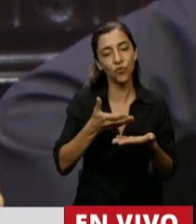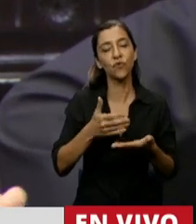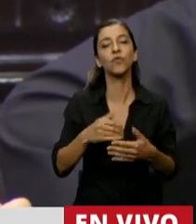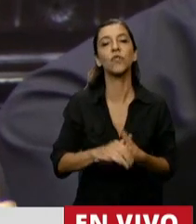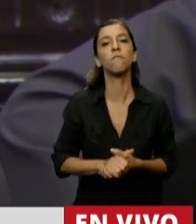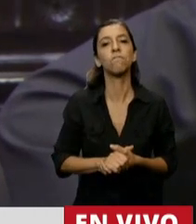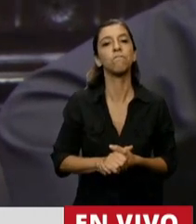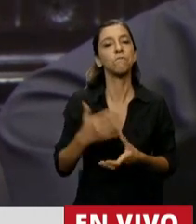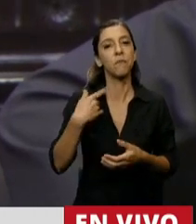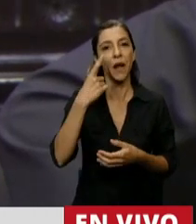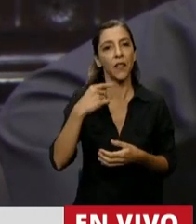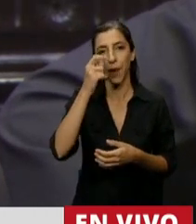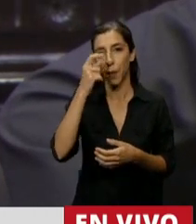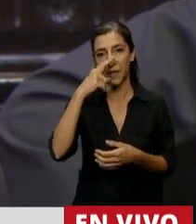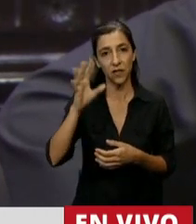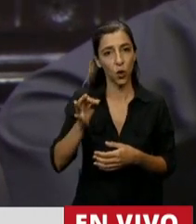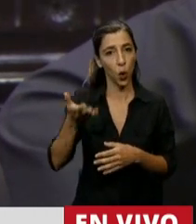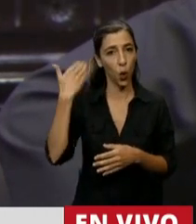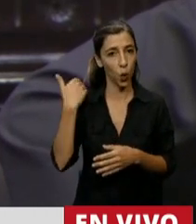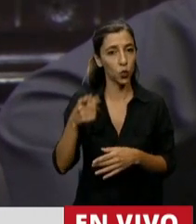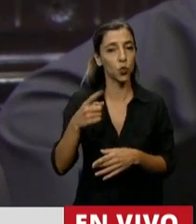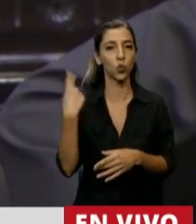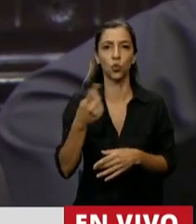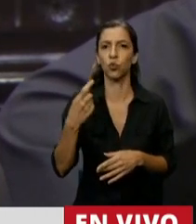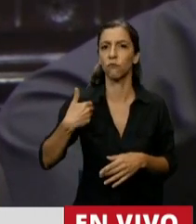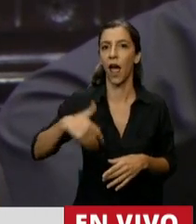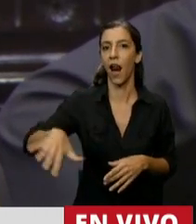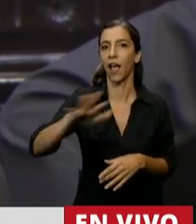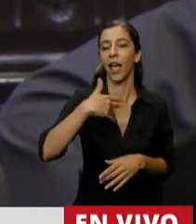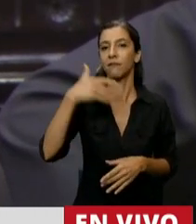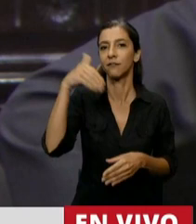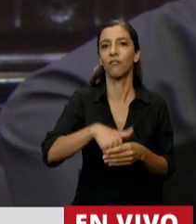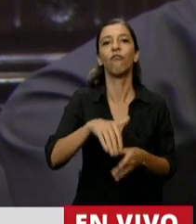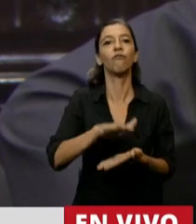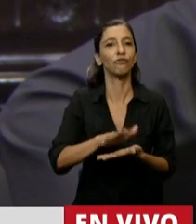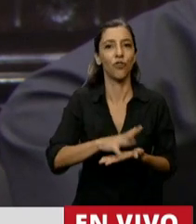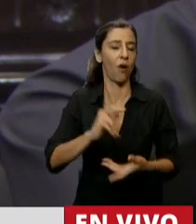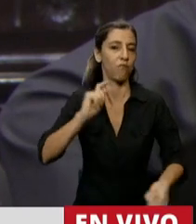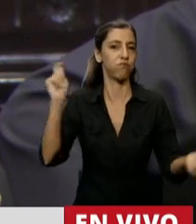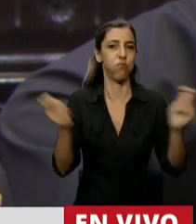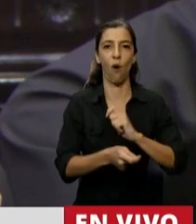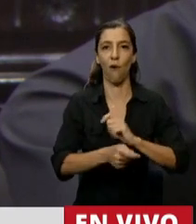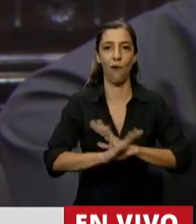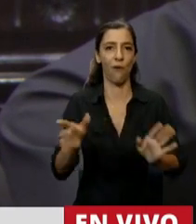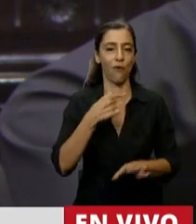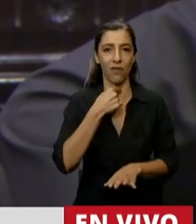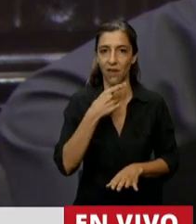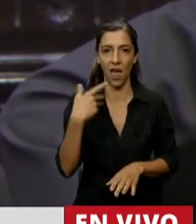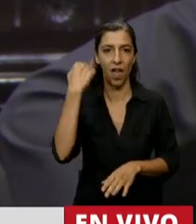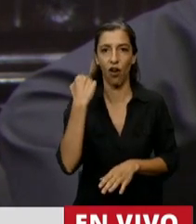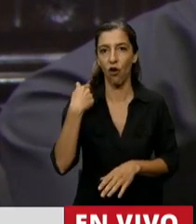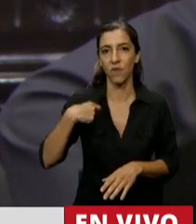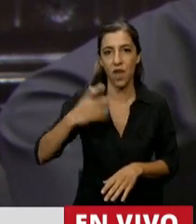el pueblo argentino votó un cambio de rumbo, mayoritariamente un cambio de rumbo en lo económico, en lo social, en lo político, que el 10 de diciembre asume